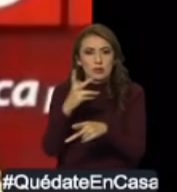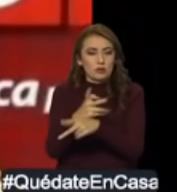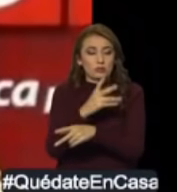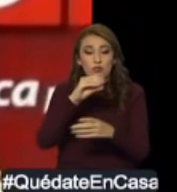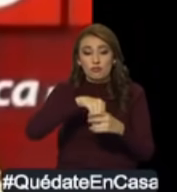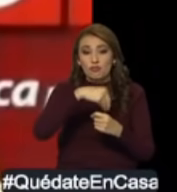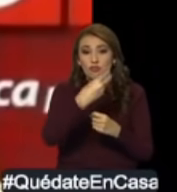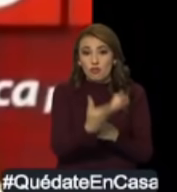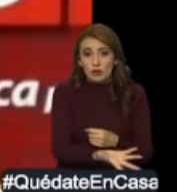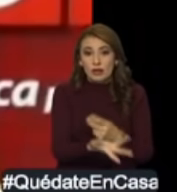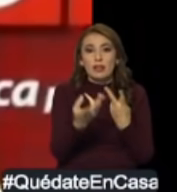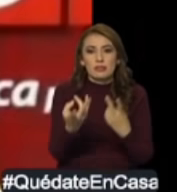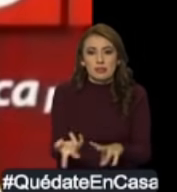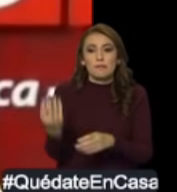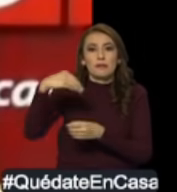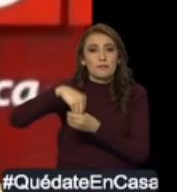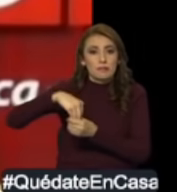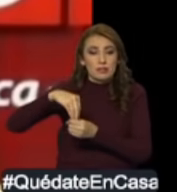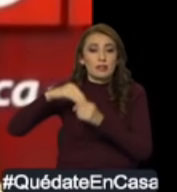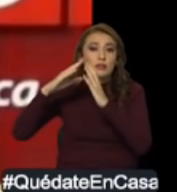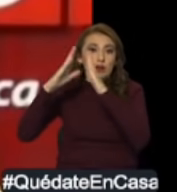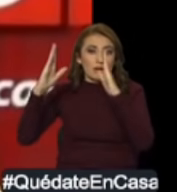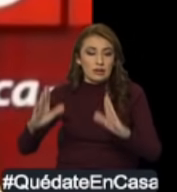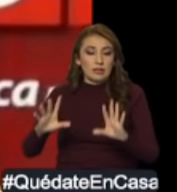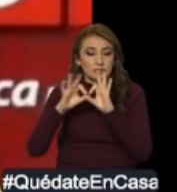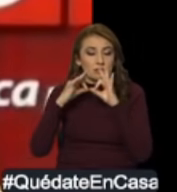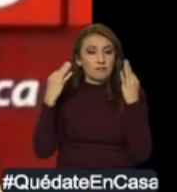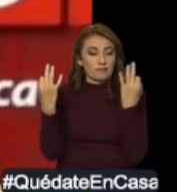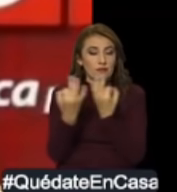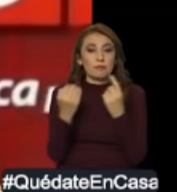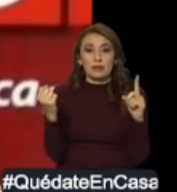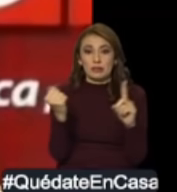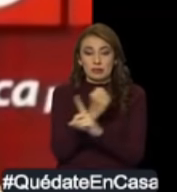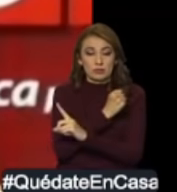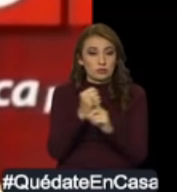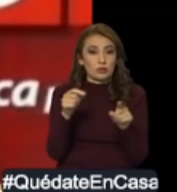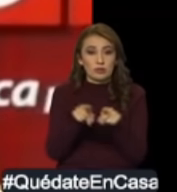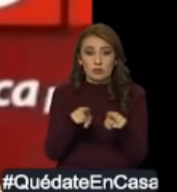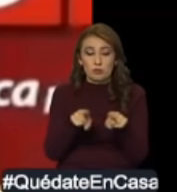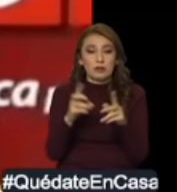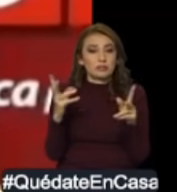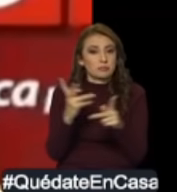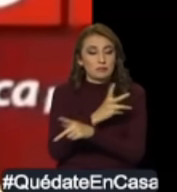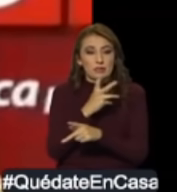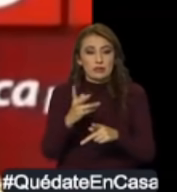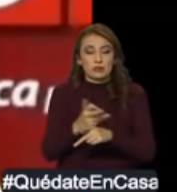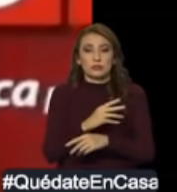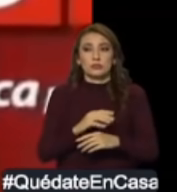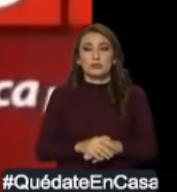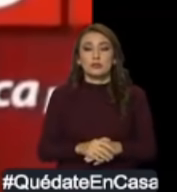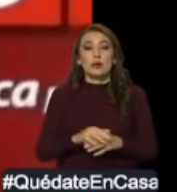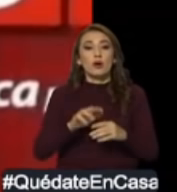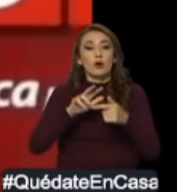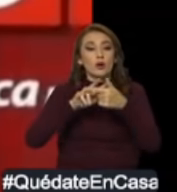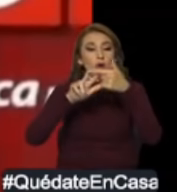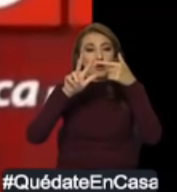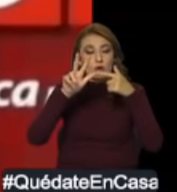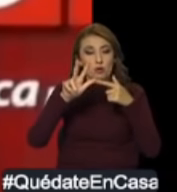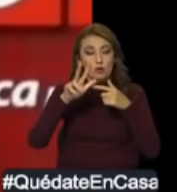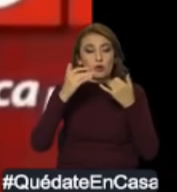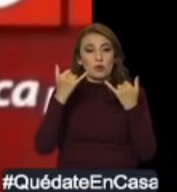sino peligros que están dentro de las casas y riesgos que están también asociados al aislamiento. Esto lo va a presentar el